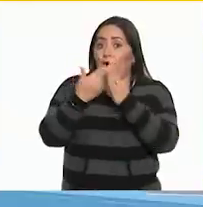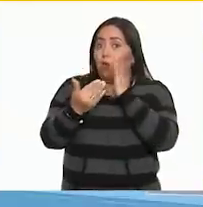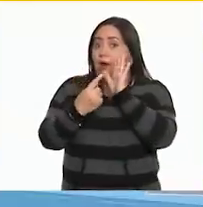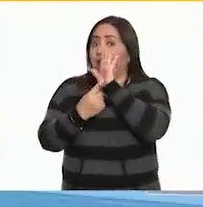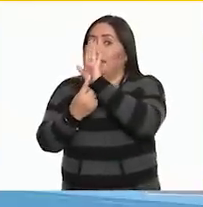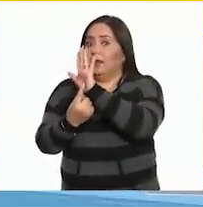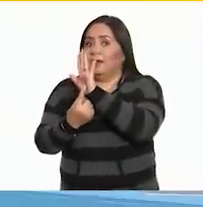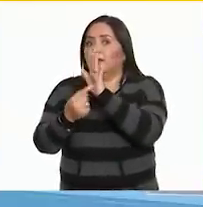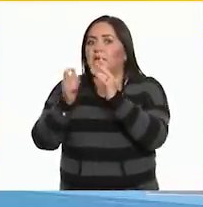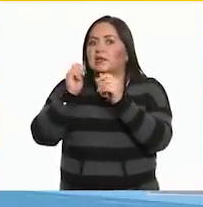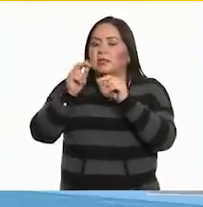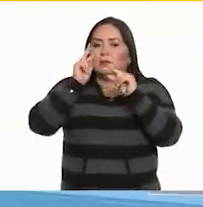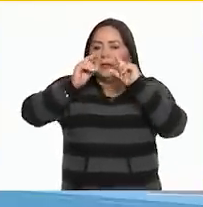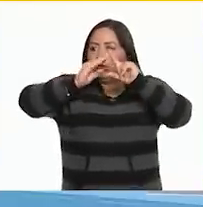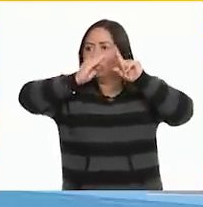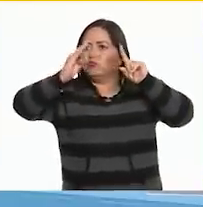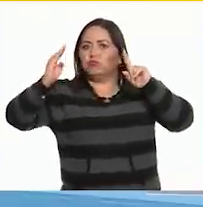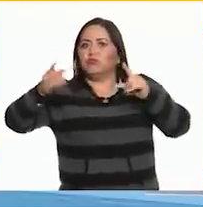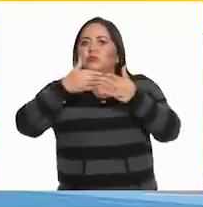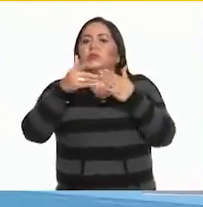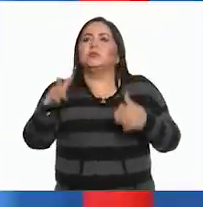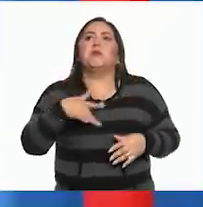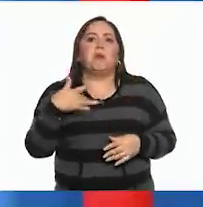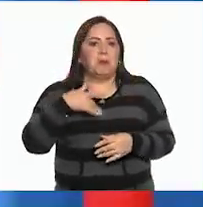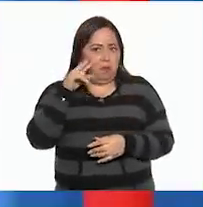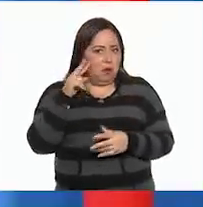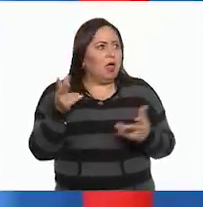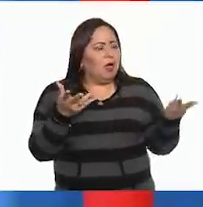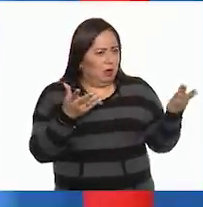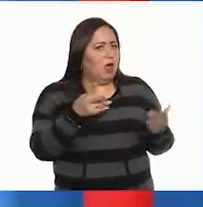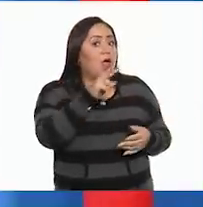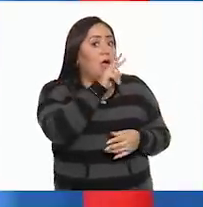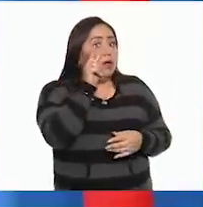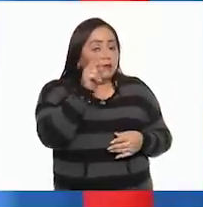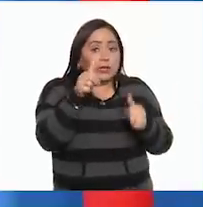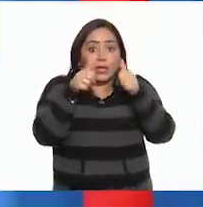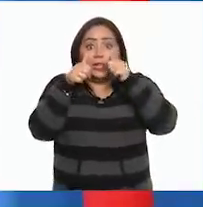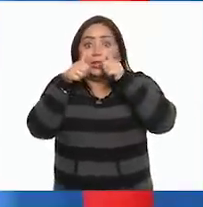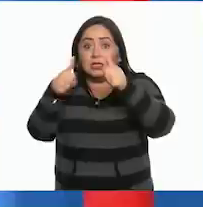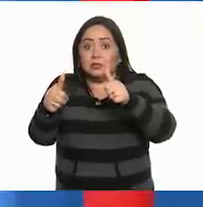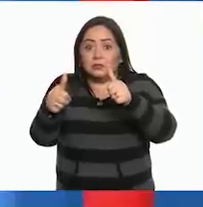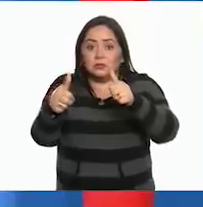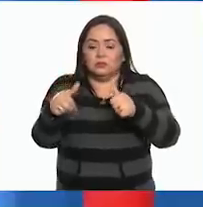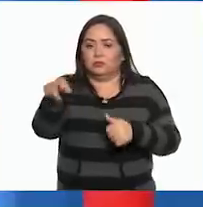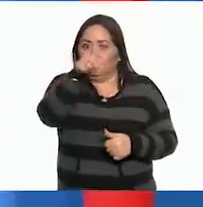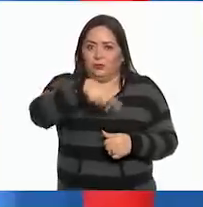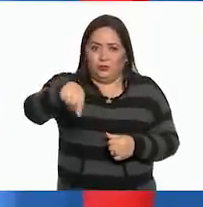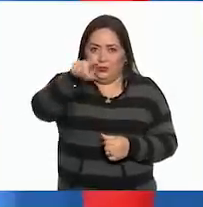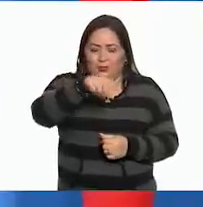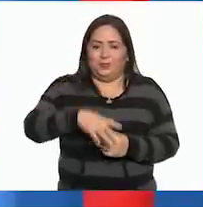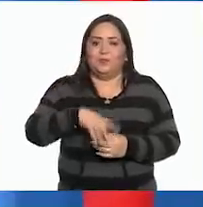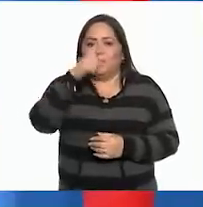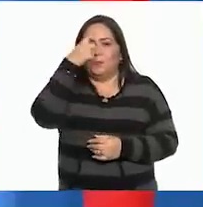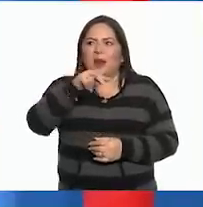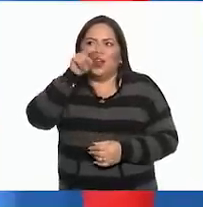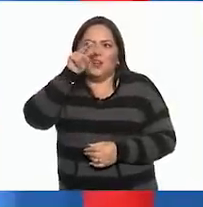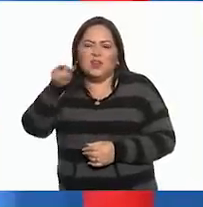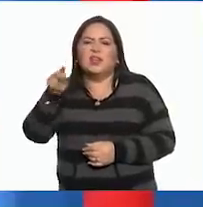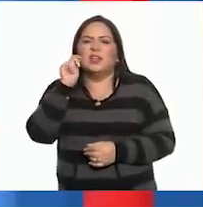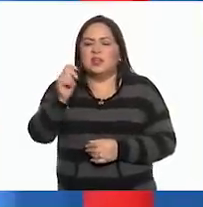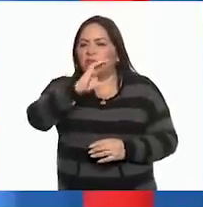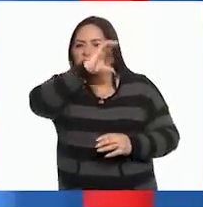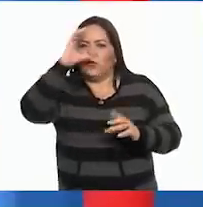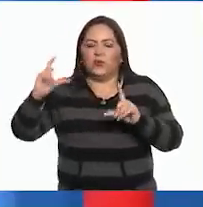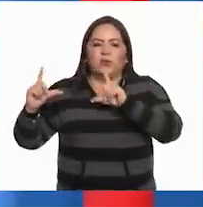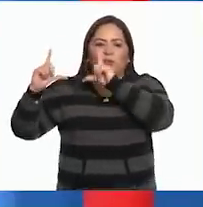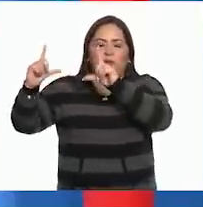mostrar esta sucesión a ver qué les parece. Bueno, pues pongamos mucha atención, compañeras y compañeros, para ver la imagen